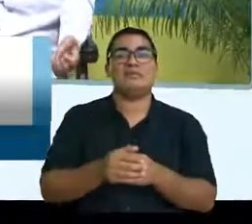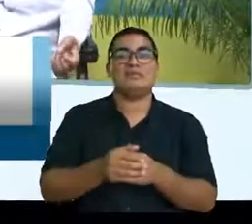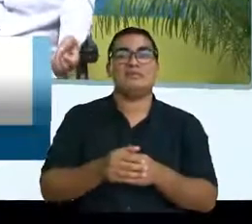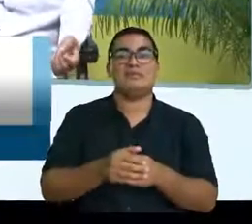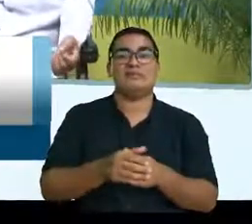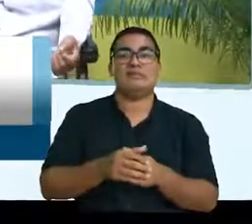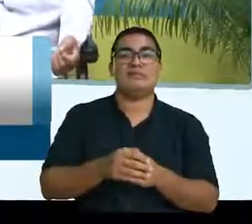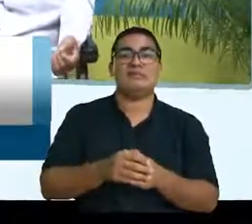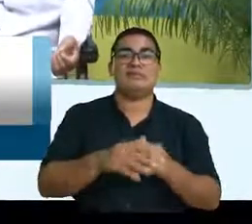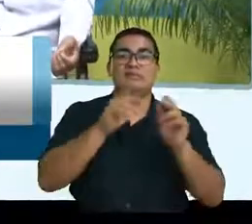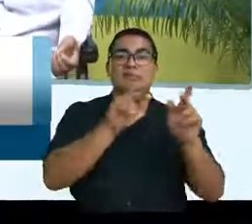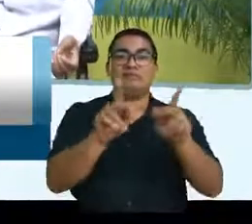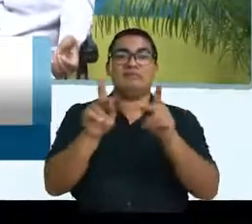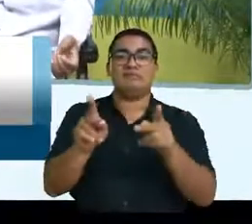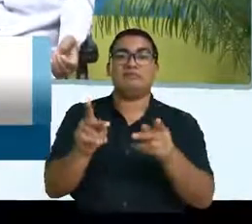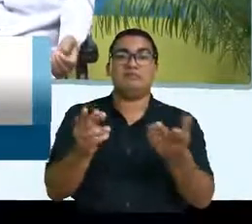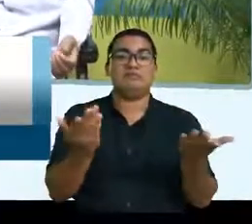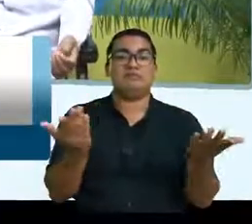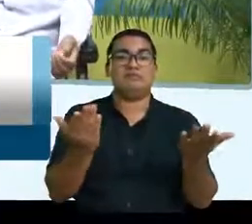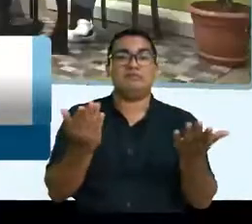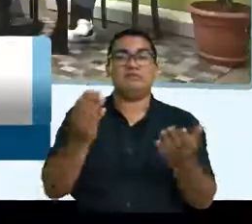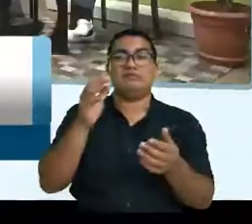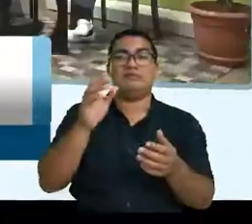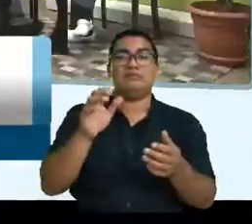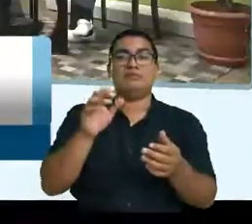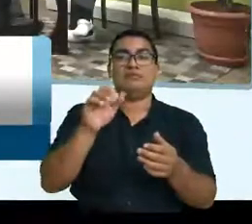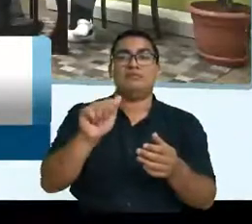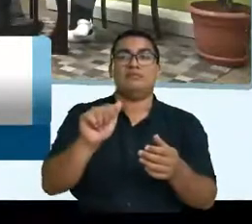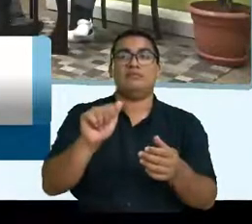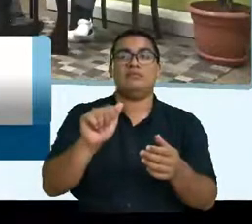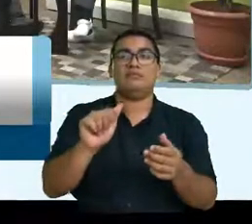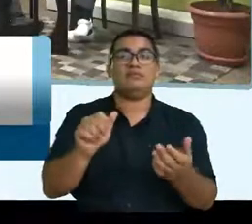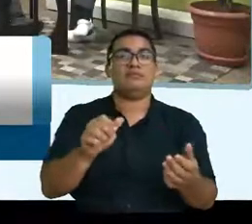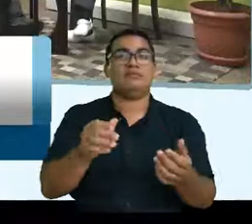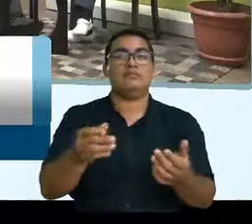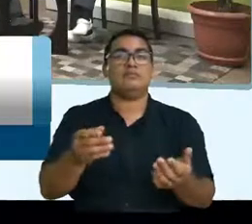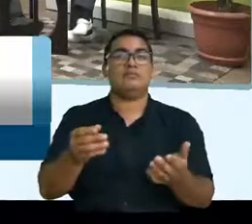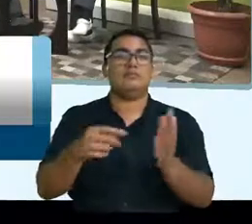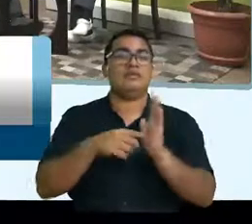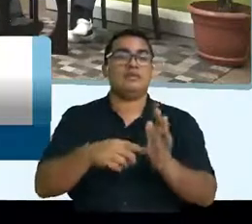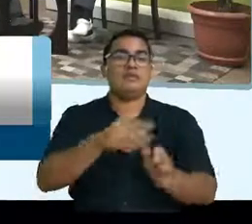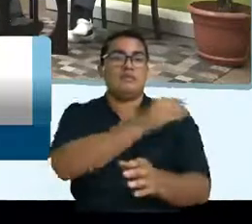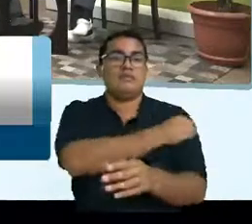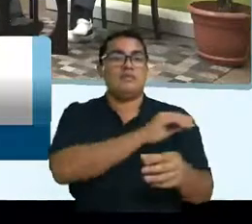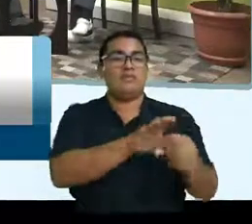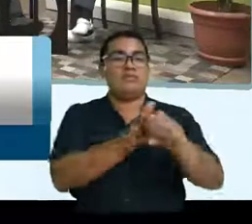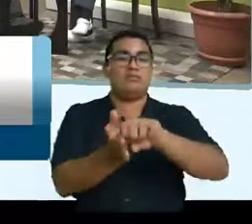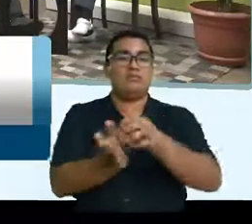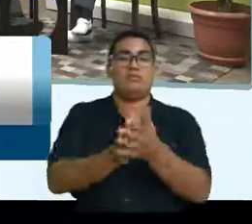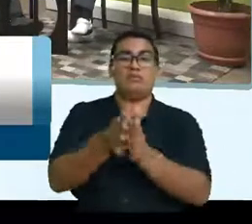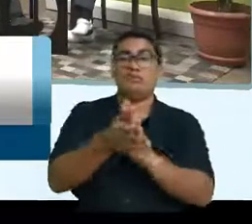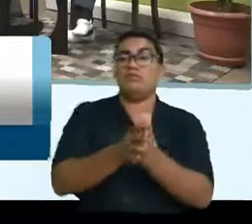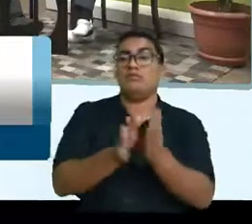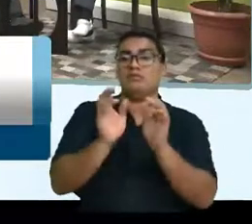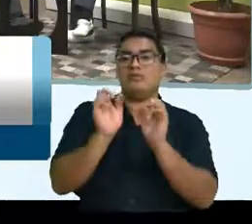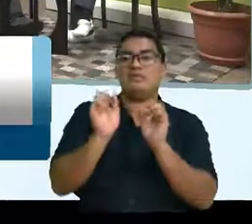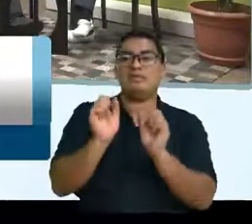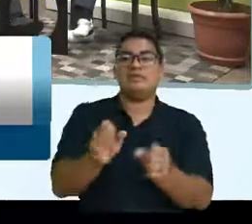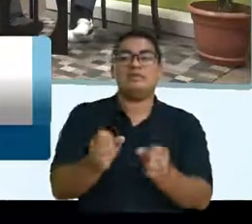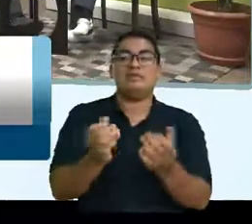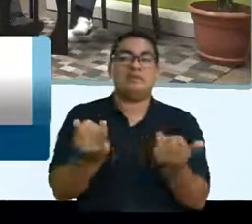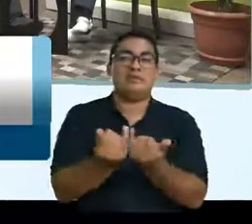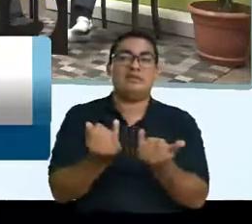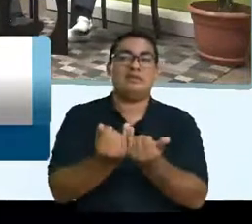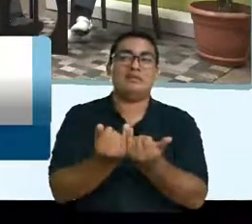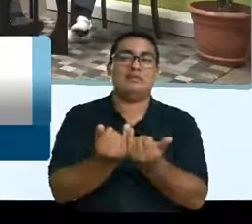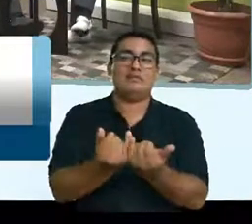Hay personas también que están usando el alcohol puro para echarse en las manos. Igual que el cloro, el alcohol también llega a producir,